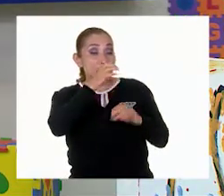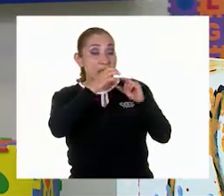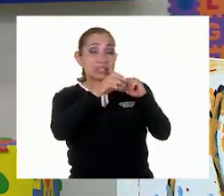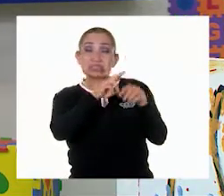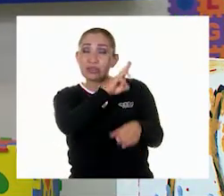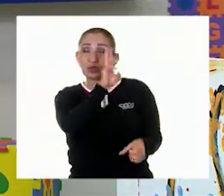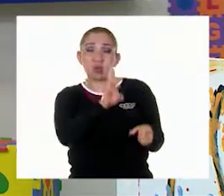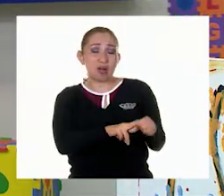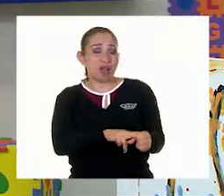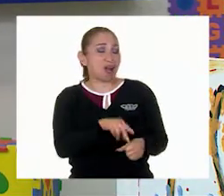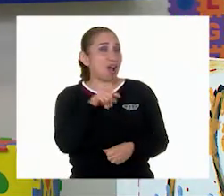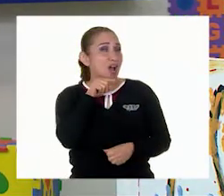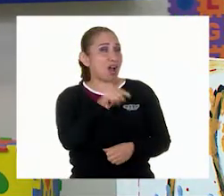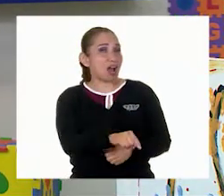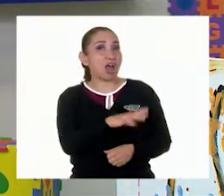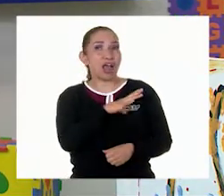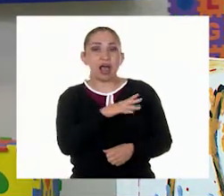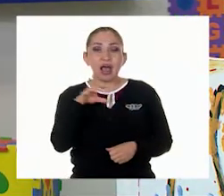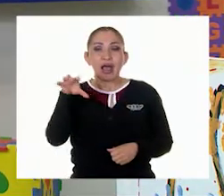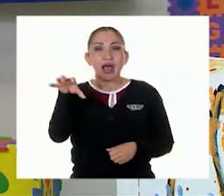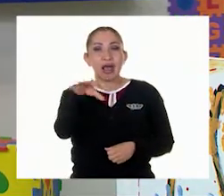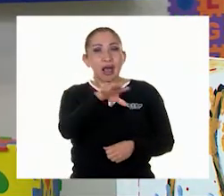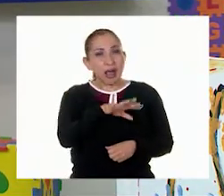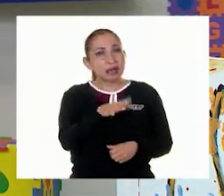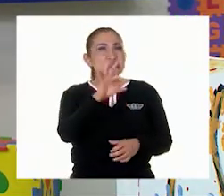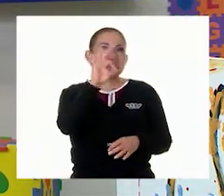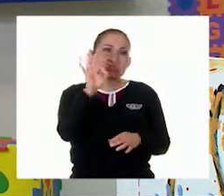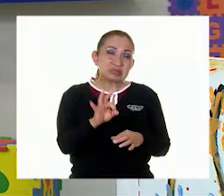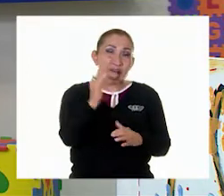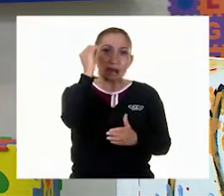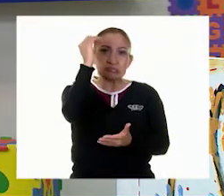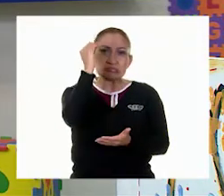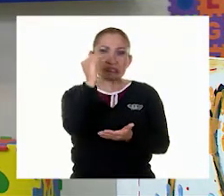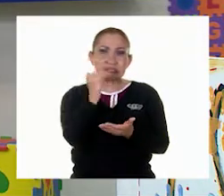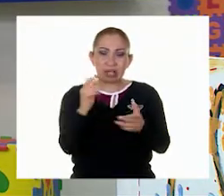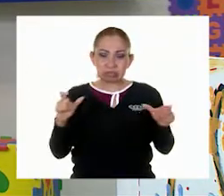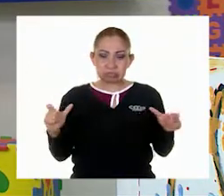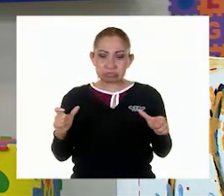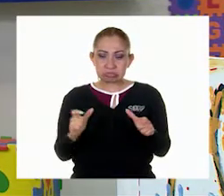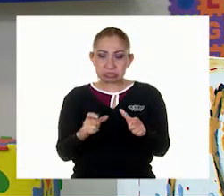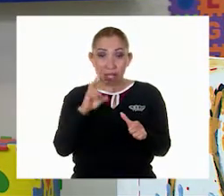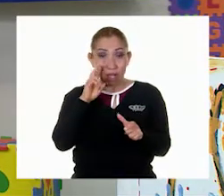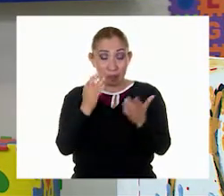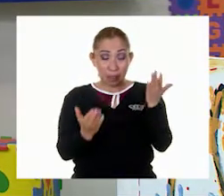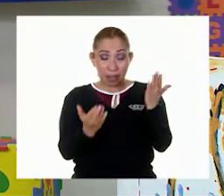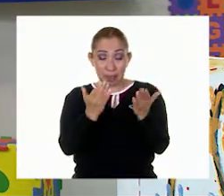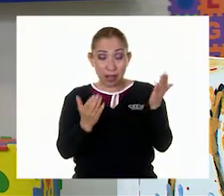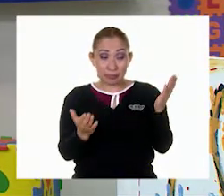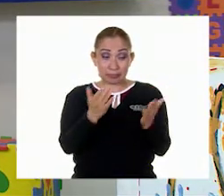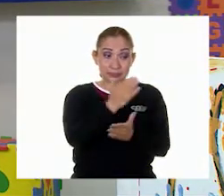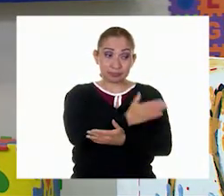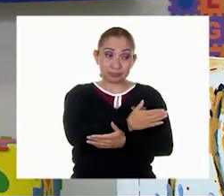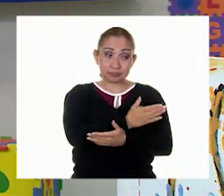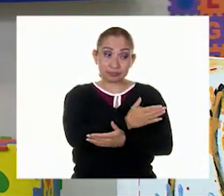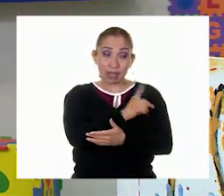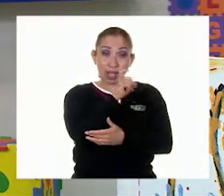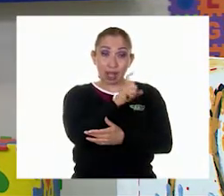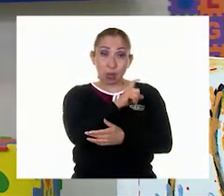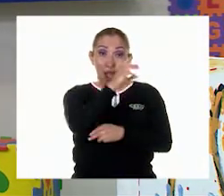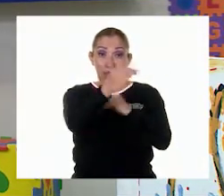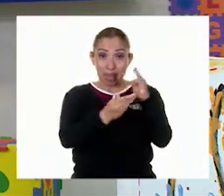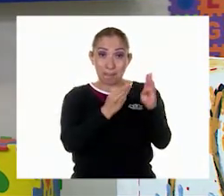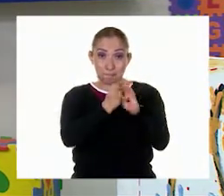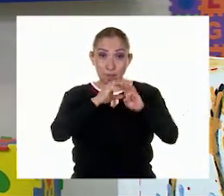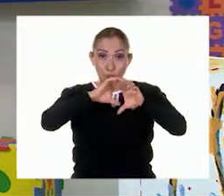recurso natural que tenemos disponible en un porcentaje ya muy pequeño. Si lo comparamos con una cantidad de agua que hay en